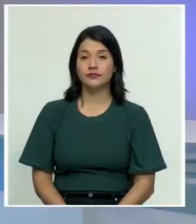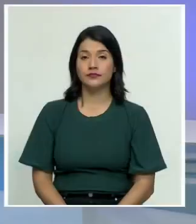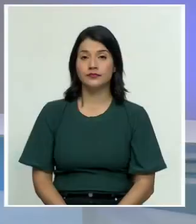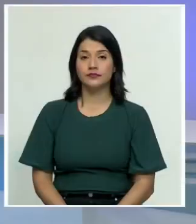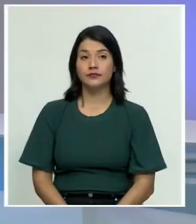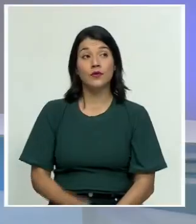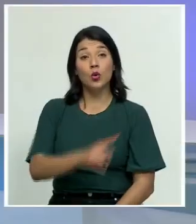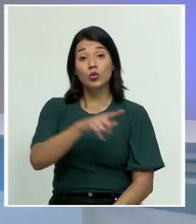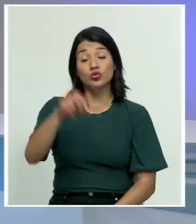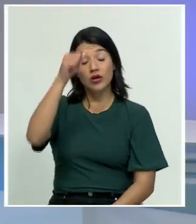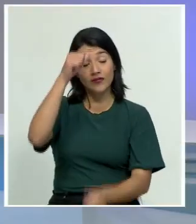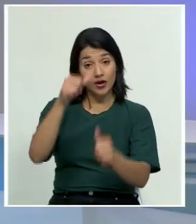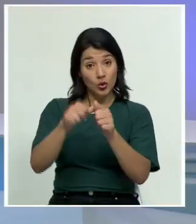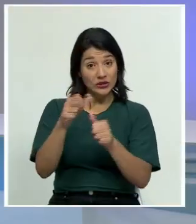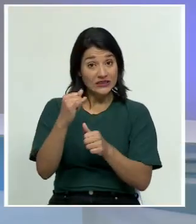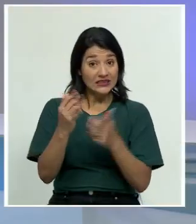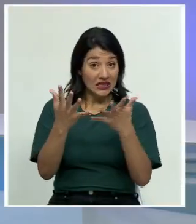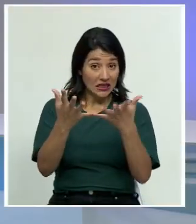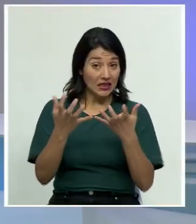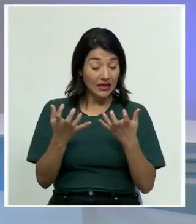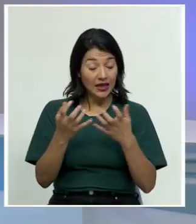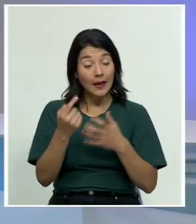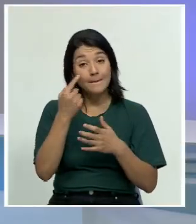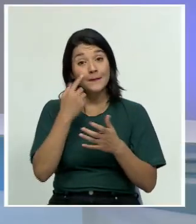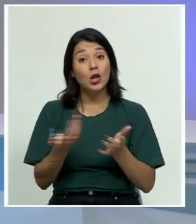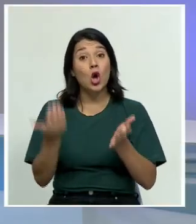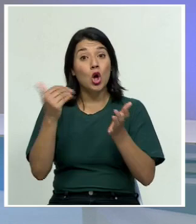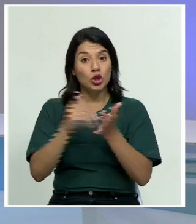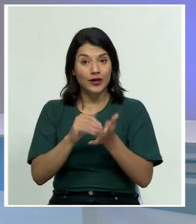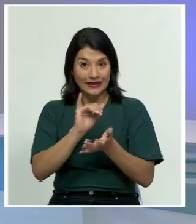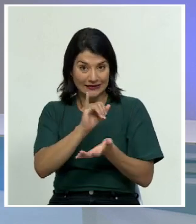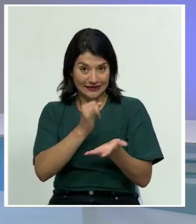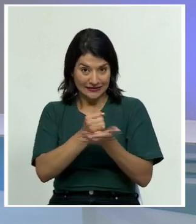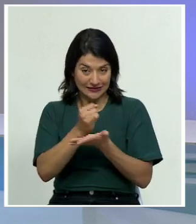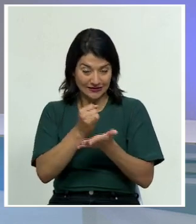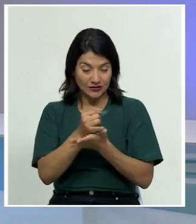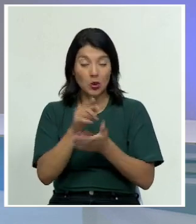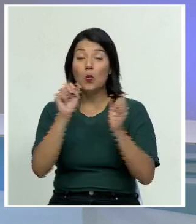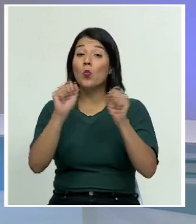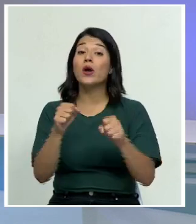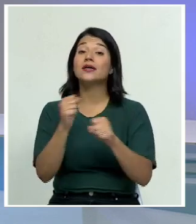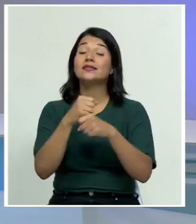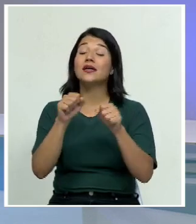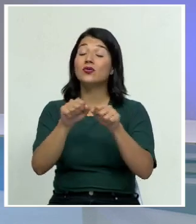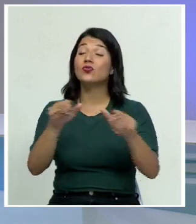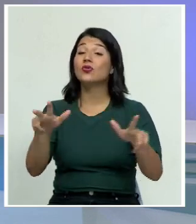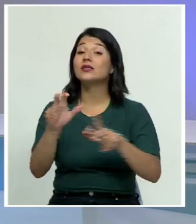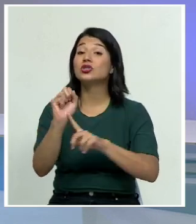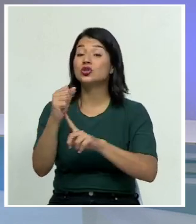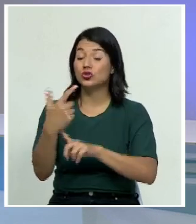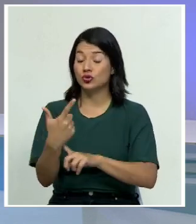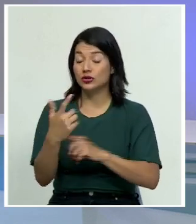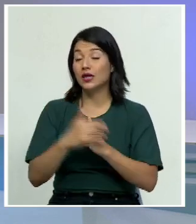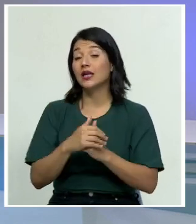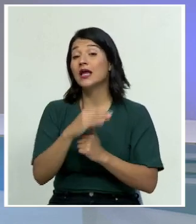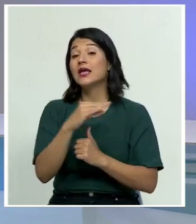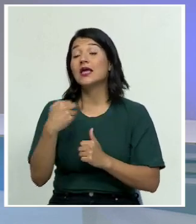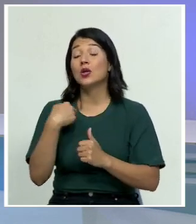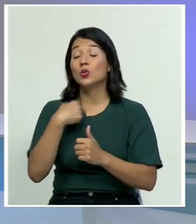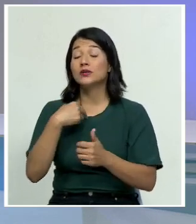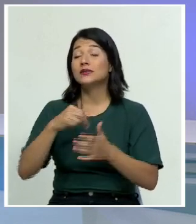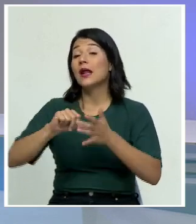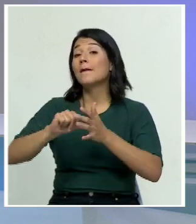Le recordamos que si quiere revisar nuevamente este reportaje, lo puede hacer en nuestras plataformas de redes sociales y en nuestra